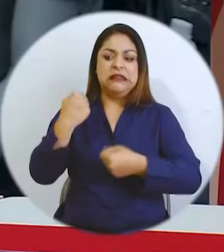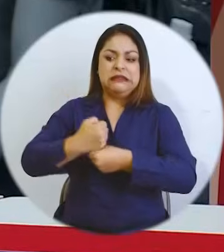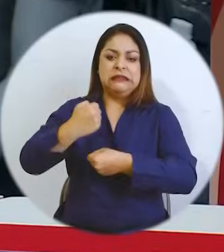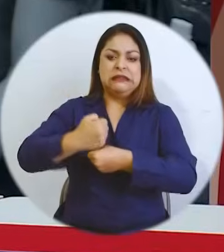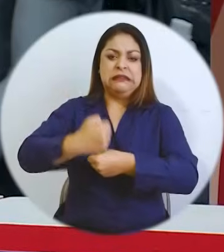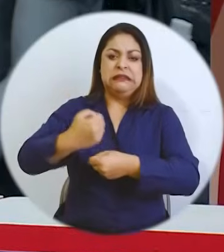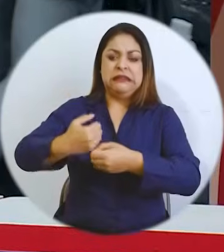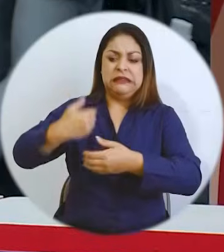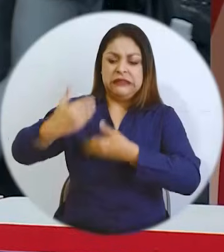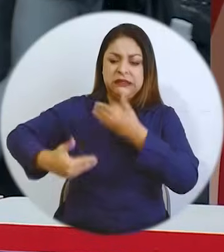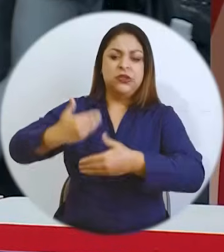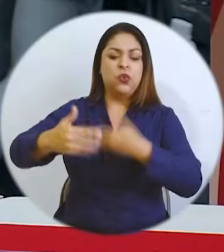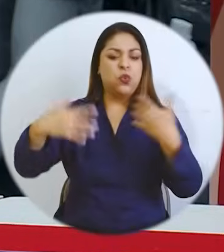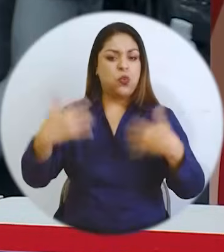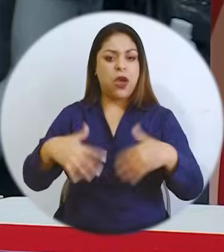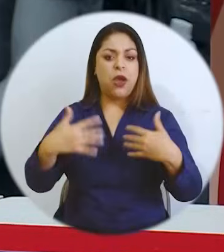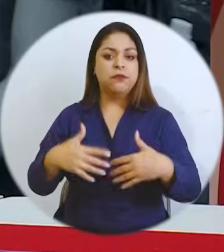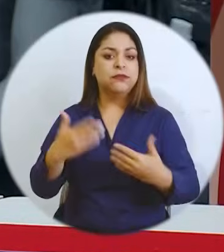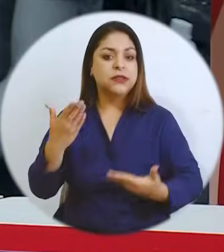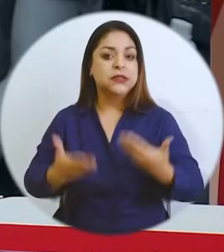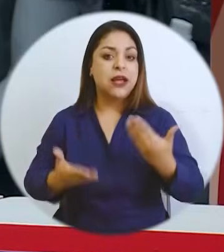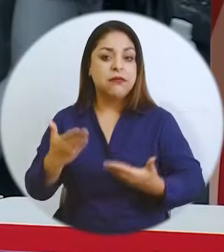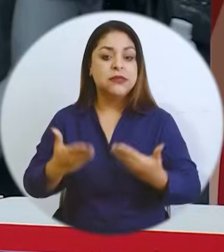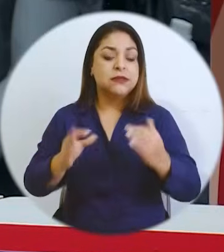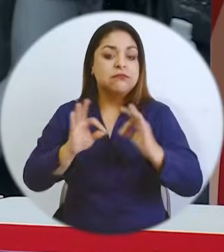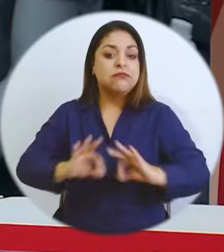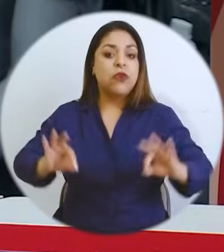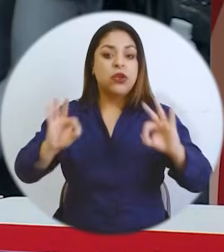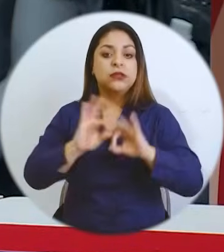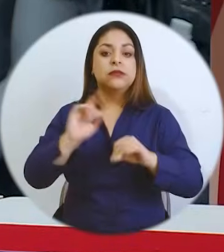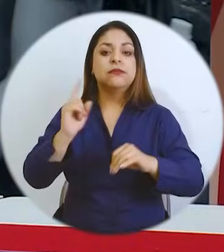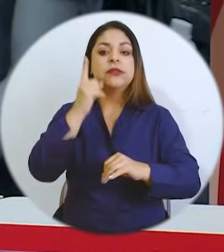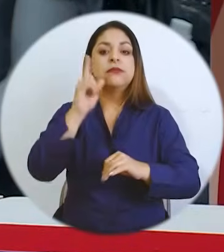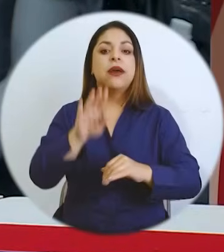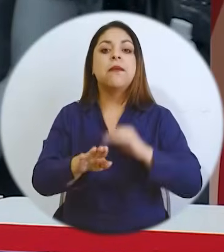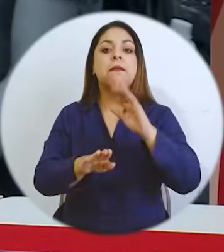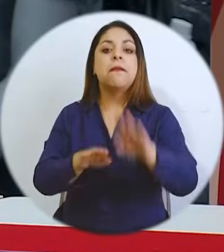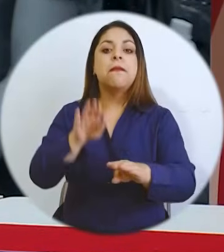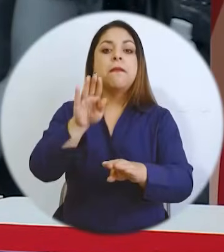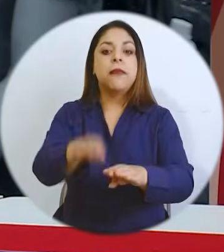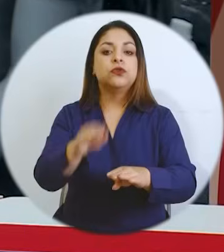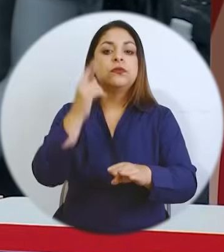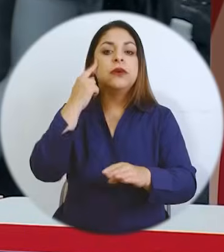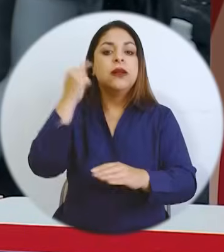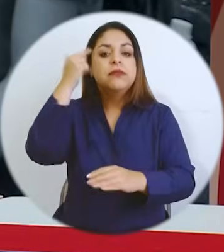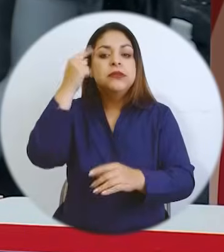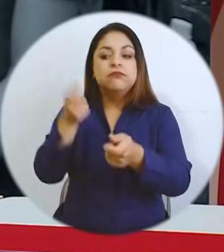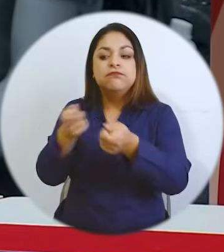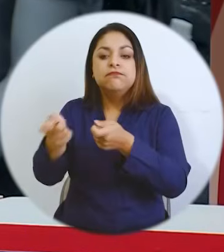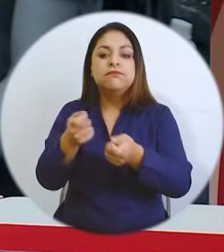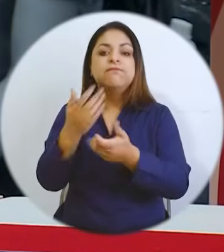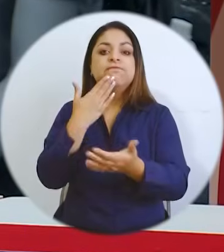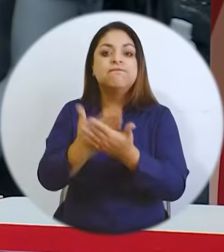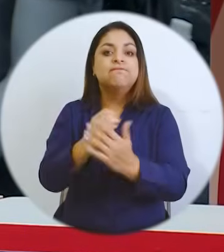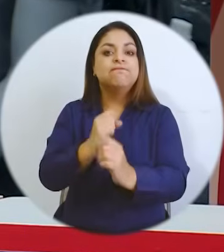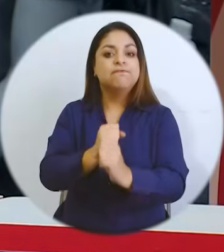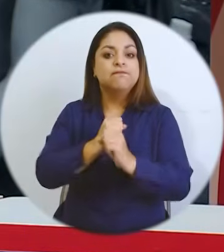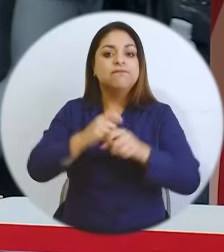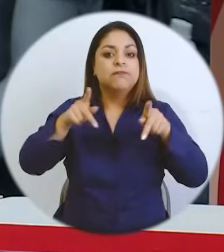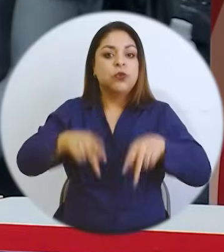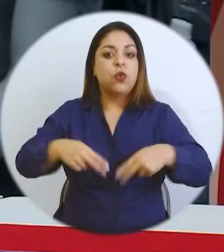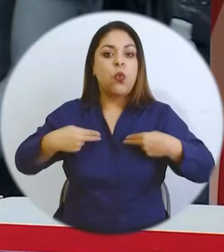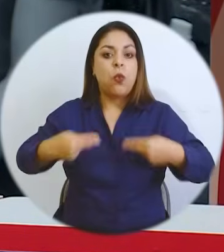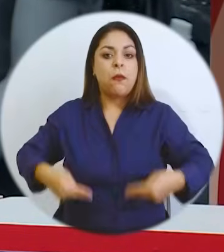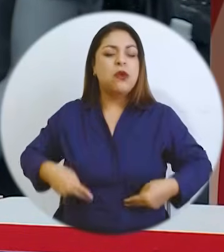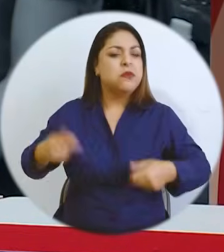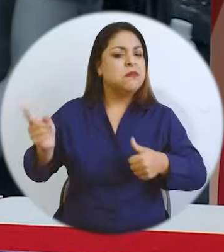como ustedes dicen, también tal vez, ¿verdad? Un primer paso a la hora de pensar en una gestión segura del agua para consumo humano está en que la